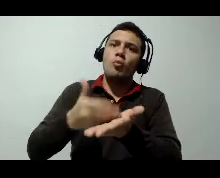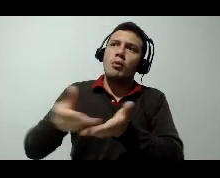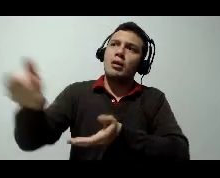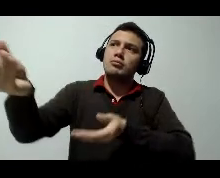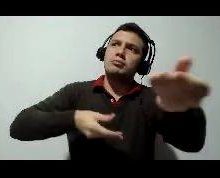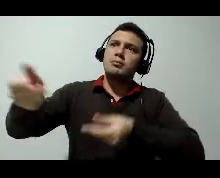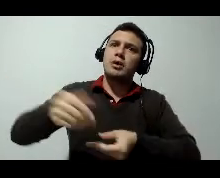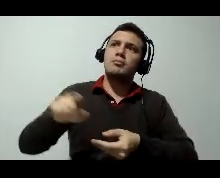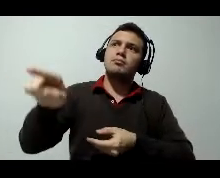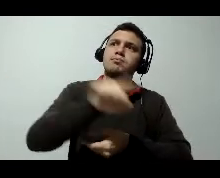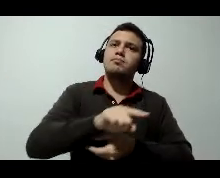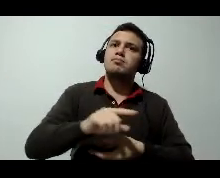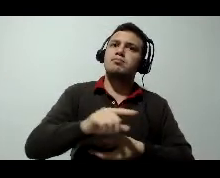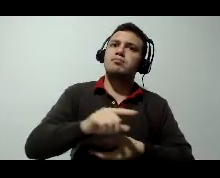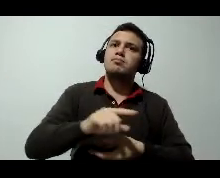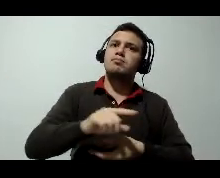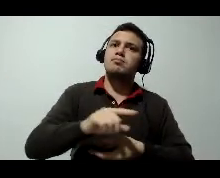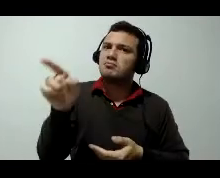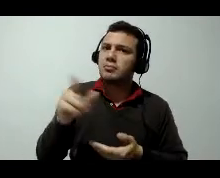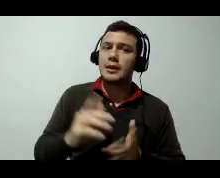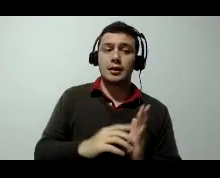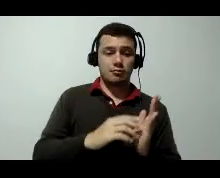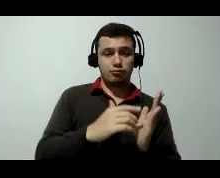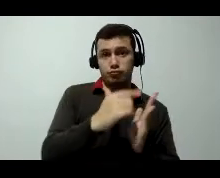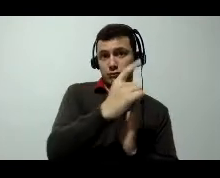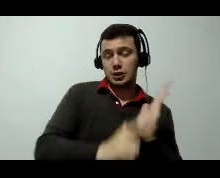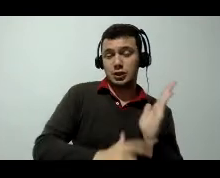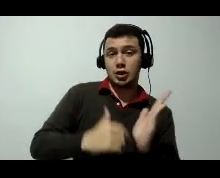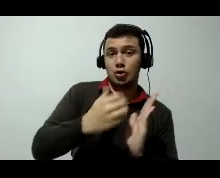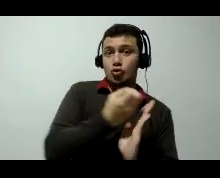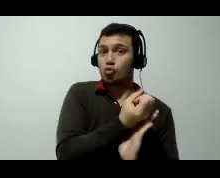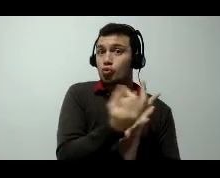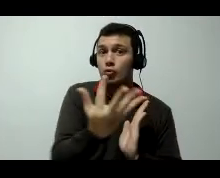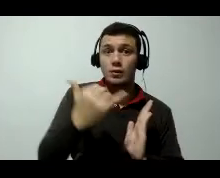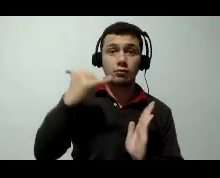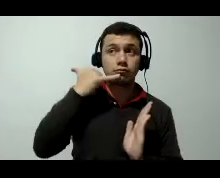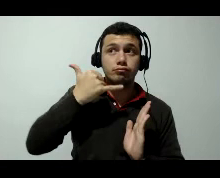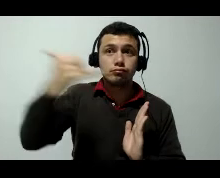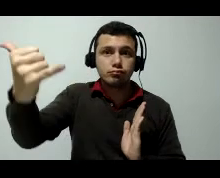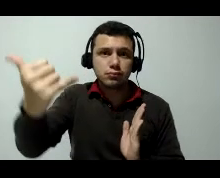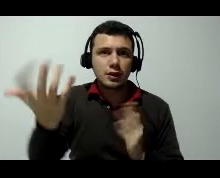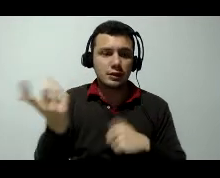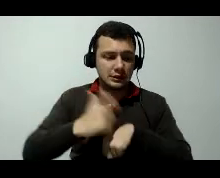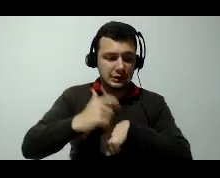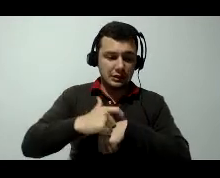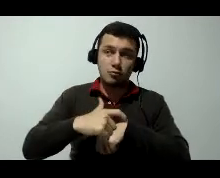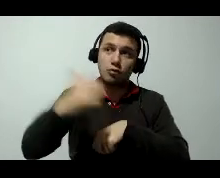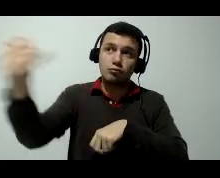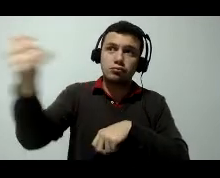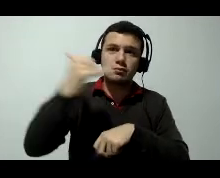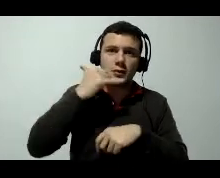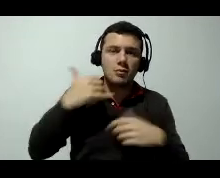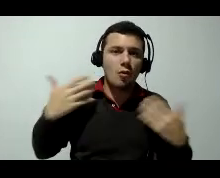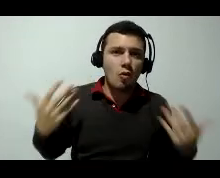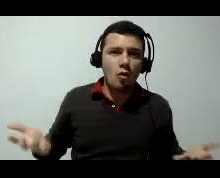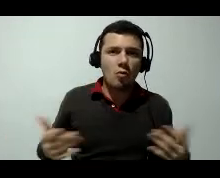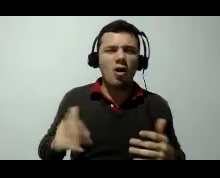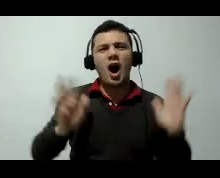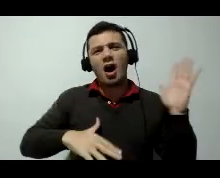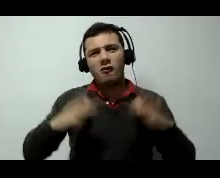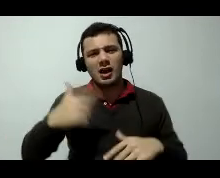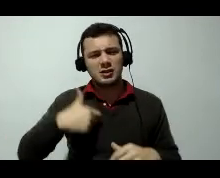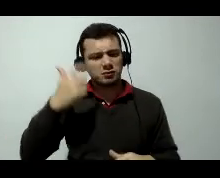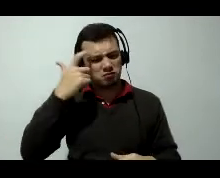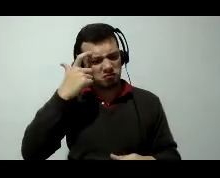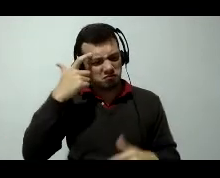la mano de esos proveedores. ¿Qué tiempo de entrega tienen? Antes uno se podía relajar y uno decía, ay no, yo voy al servicio de urgencias